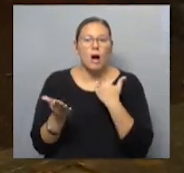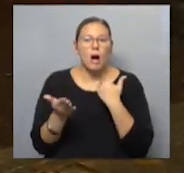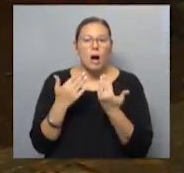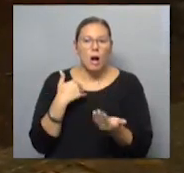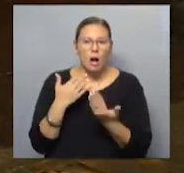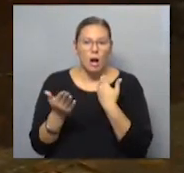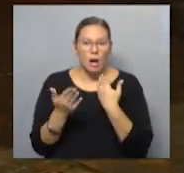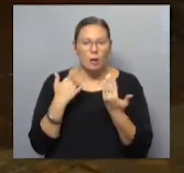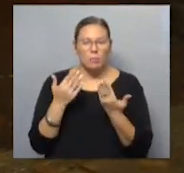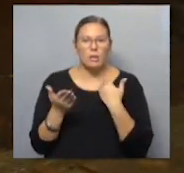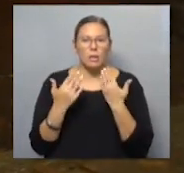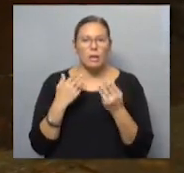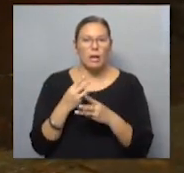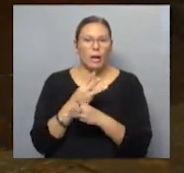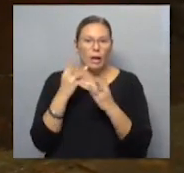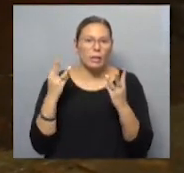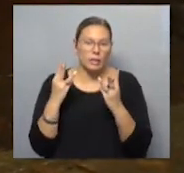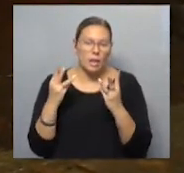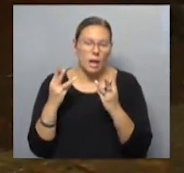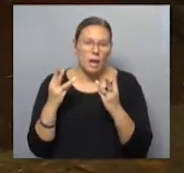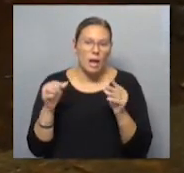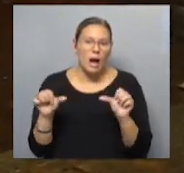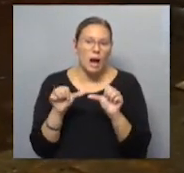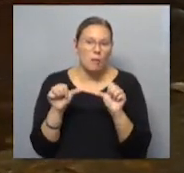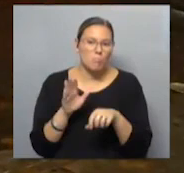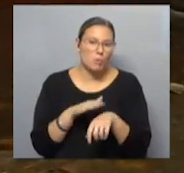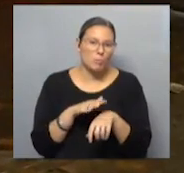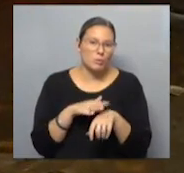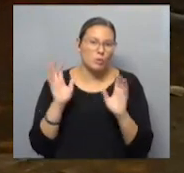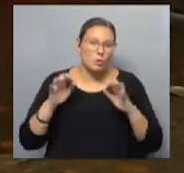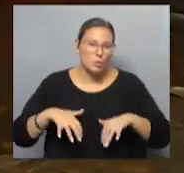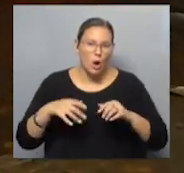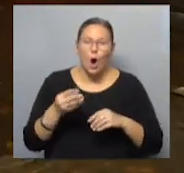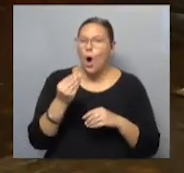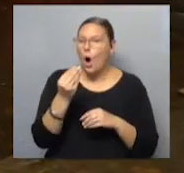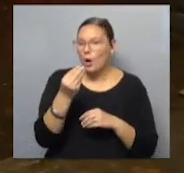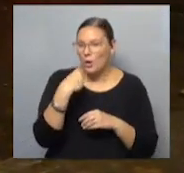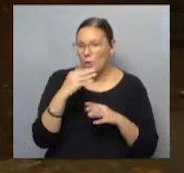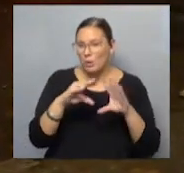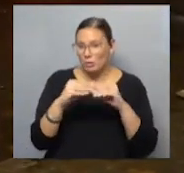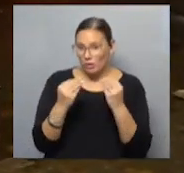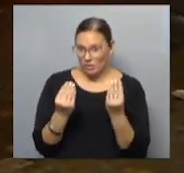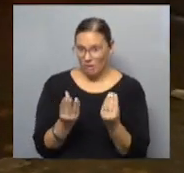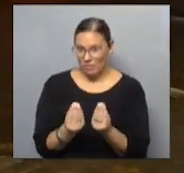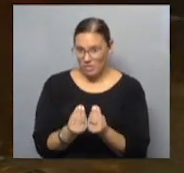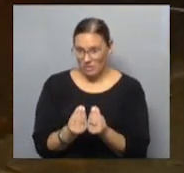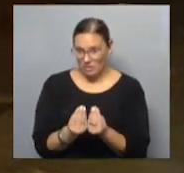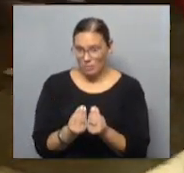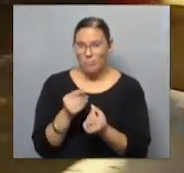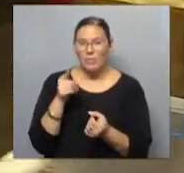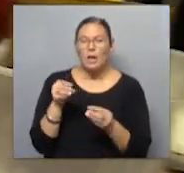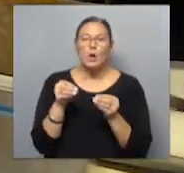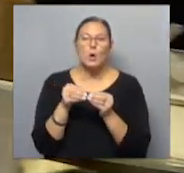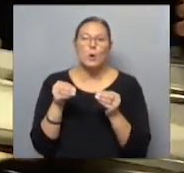que generalmente hacemos cuando llueve, que es venir a comer tortas fritas. Y acá estamos con